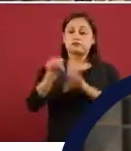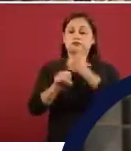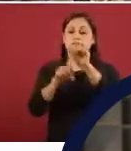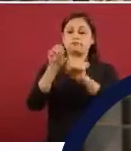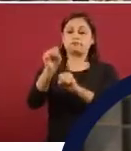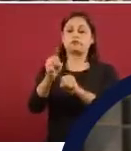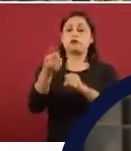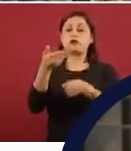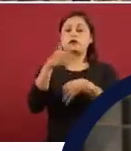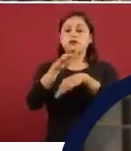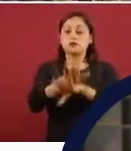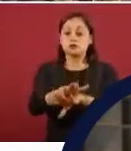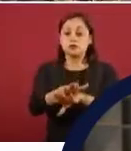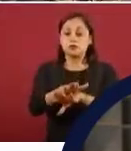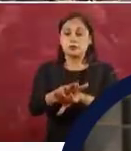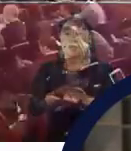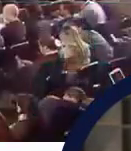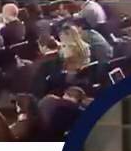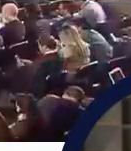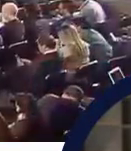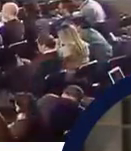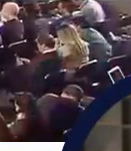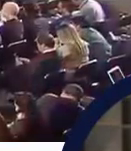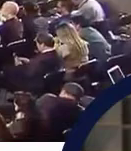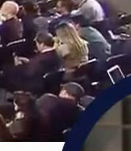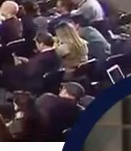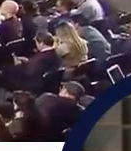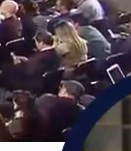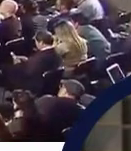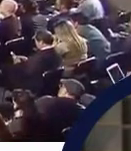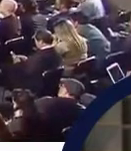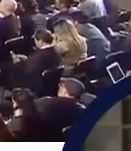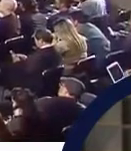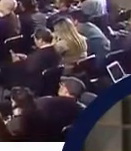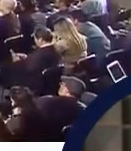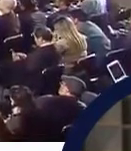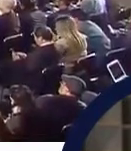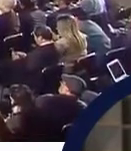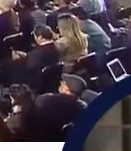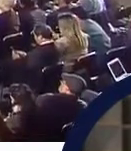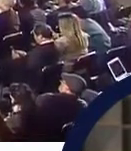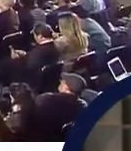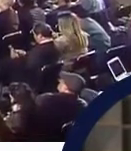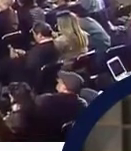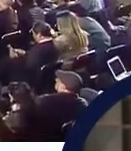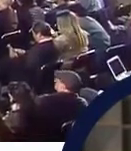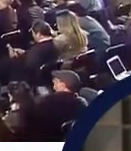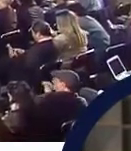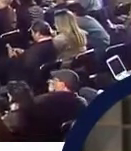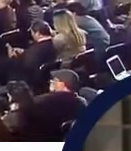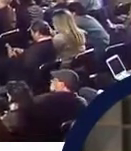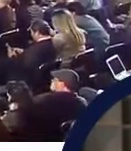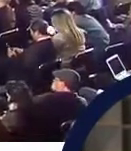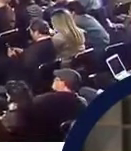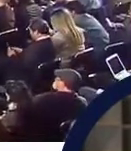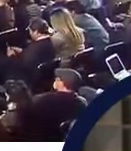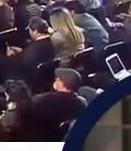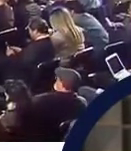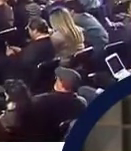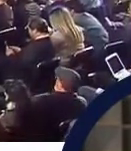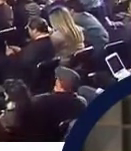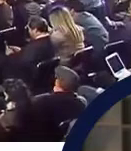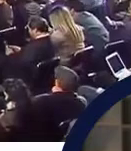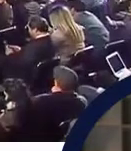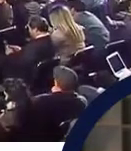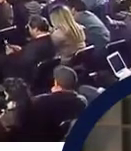que se criticaba, que no era parte de lo que era, digamos, el capitalismo de cuates, que se decía, en donde hay más